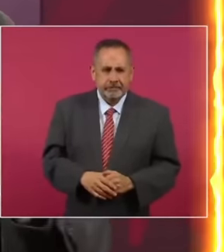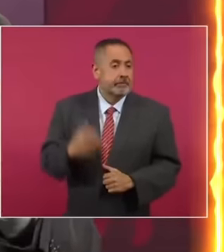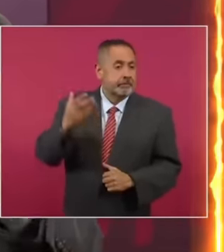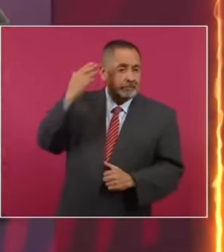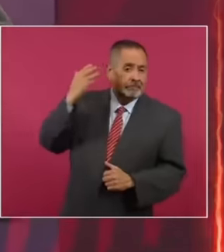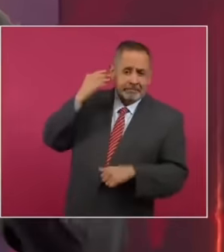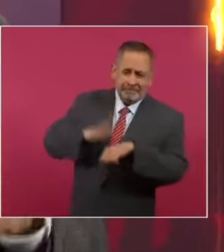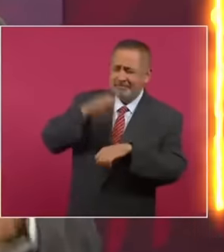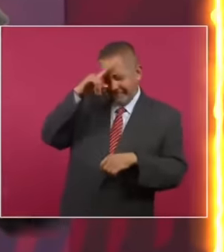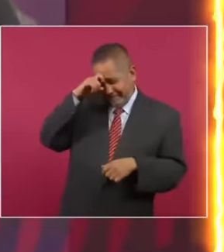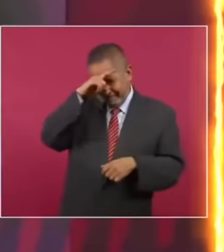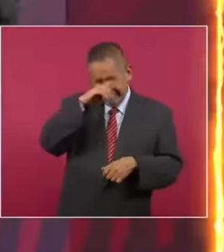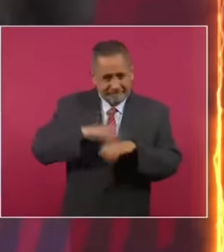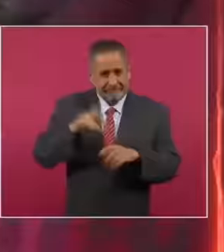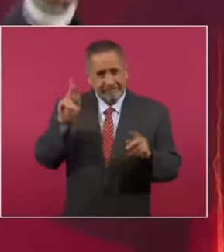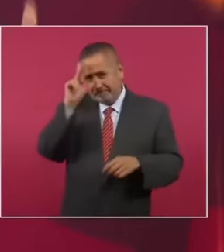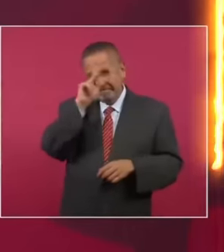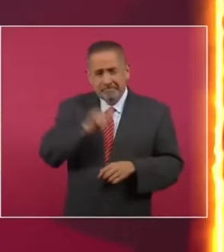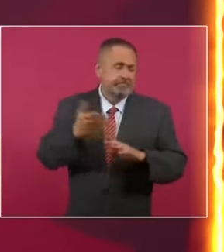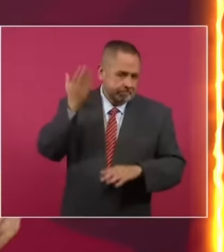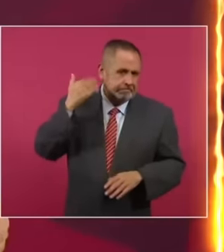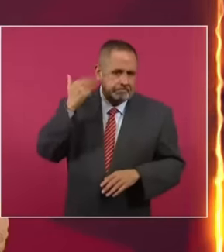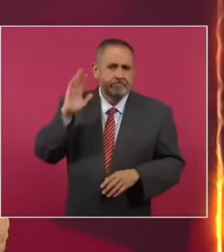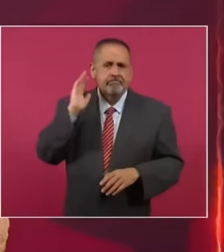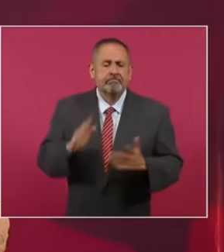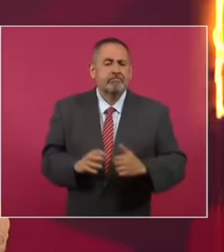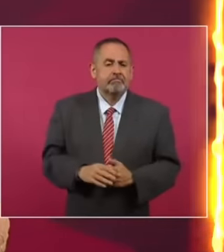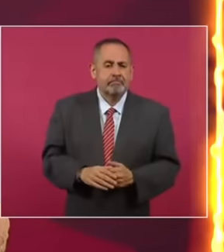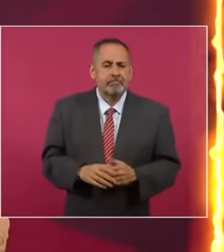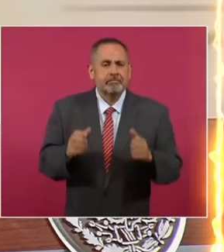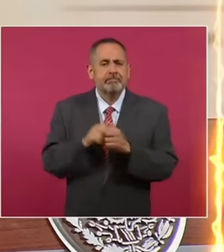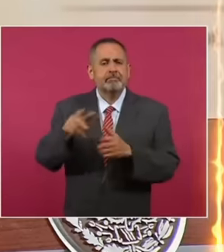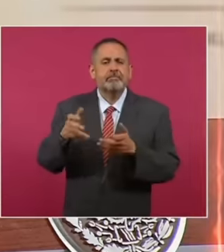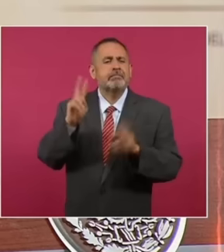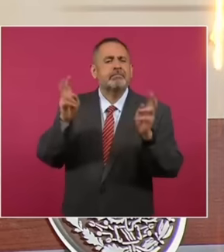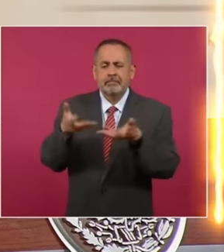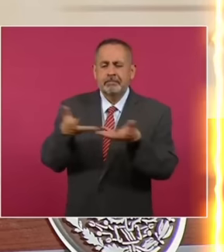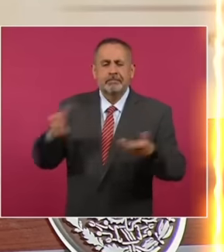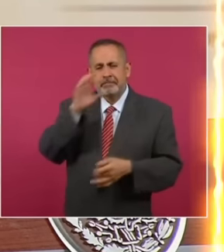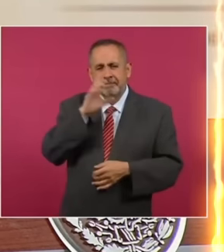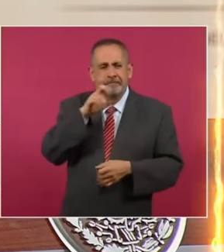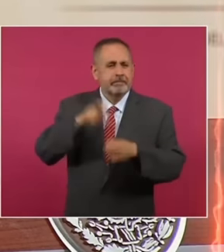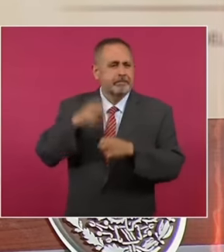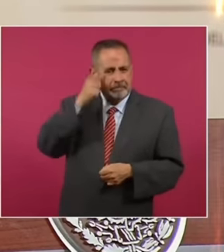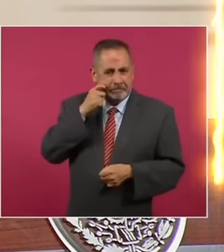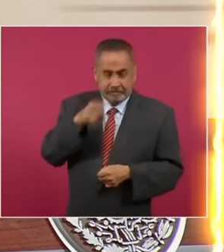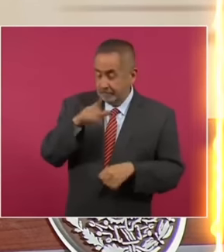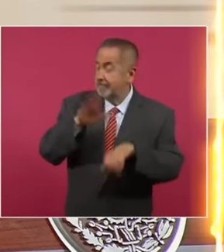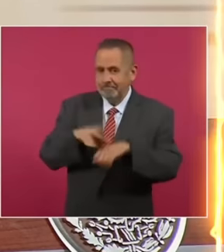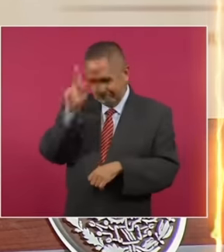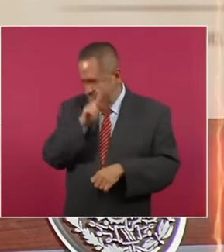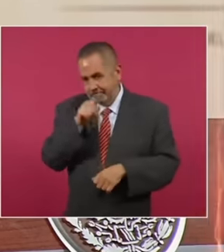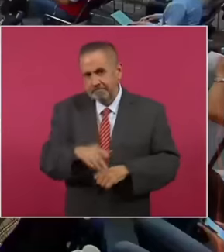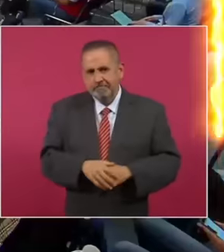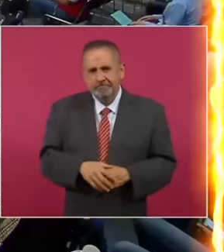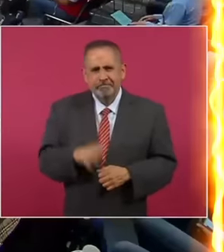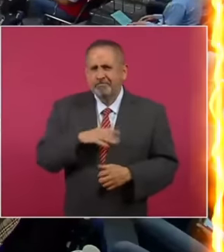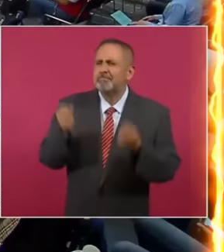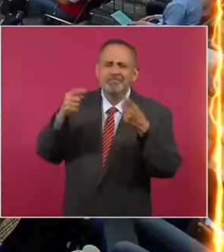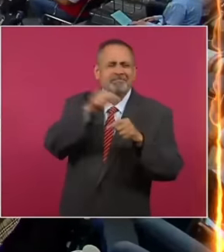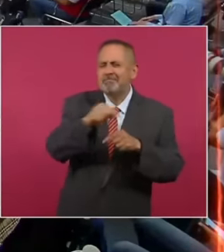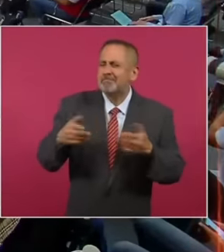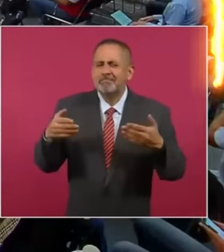más complicado lo que sucedía en la Tierra Caliente, en Guerrero. ¿Habían cuántos